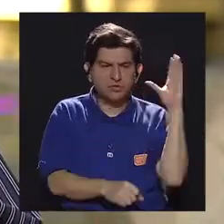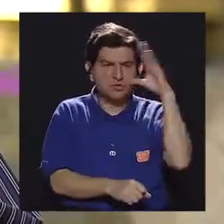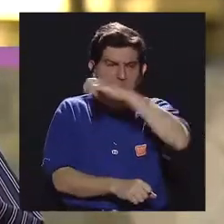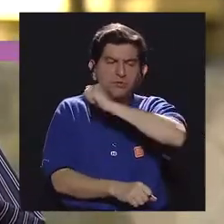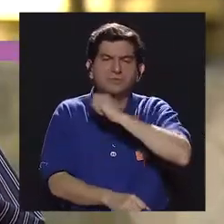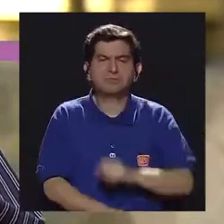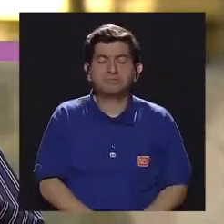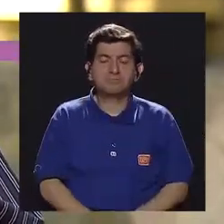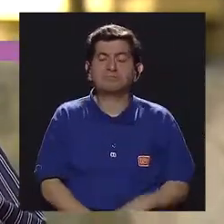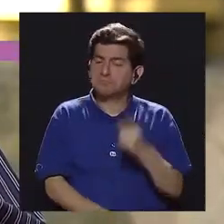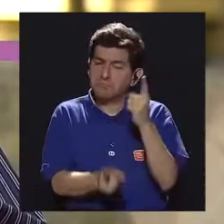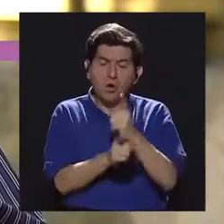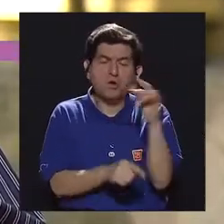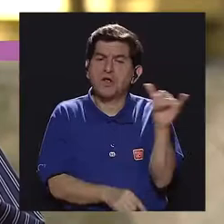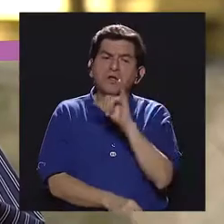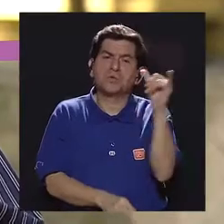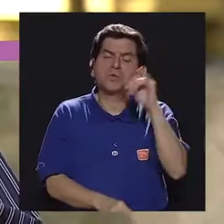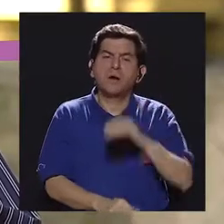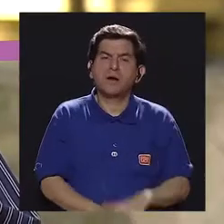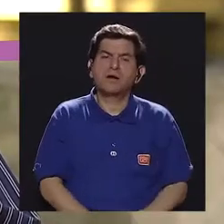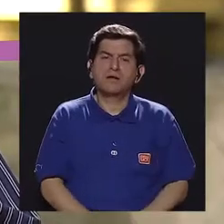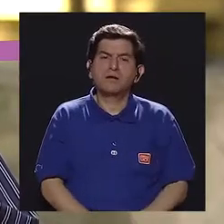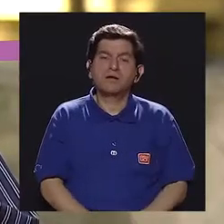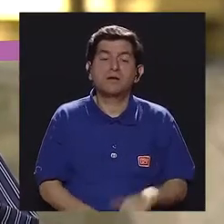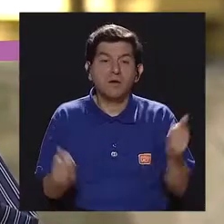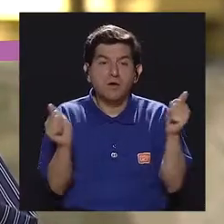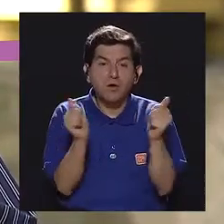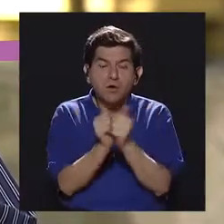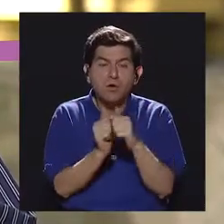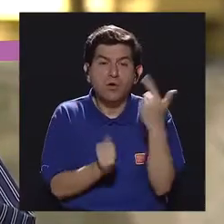cuenta de eso, es válido también, ¿okay? Con las